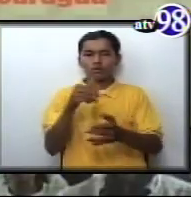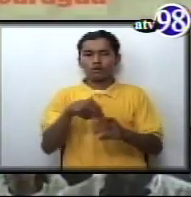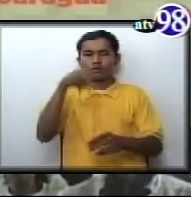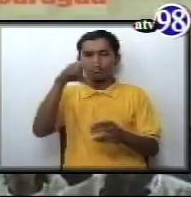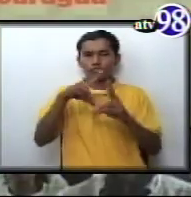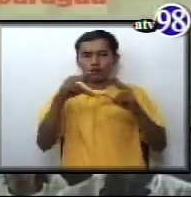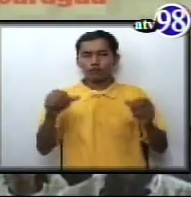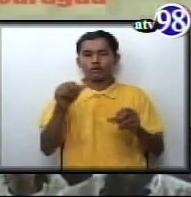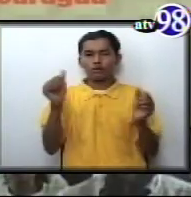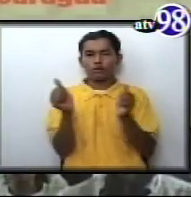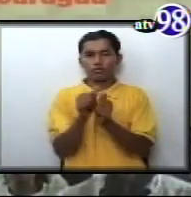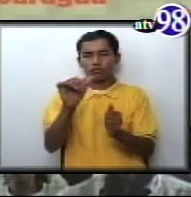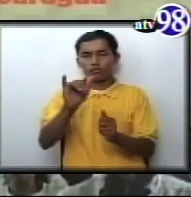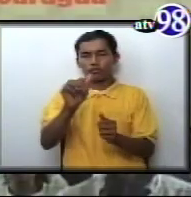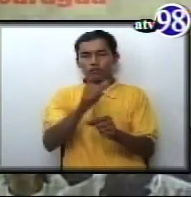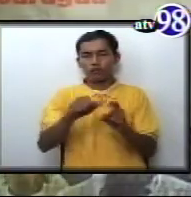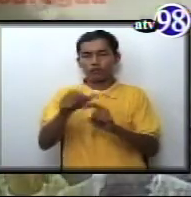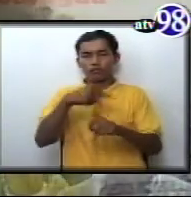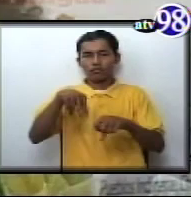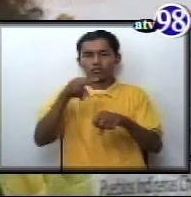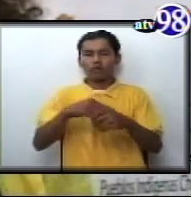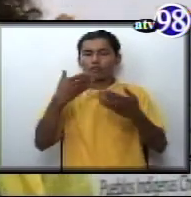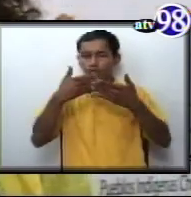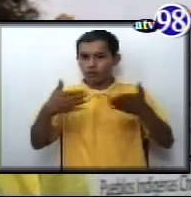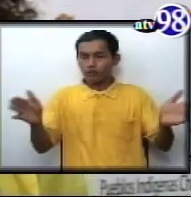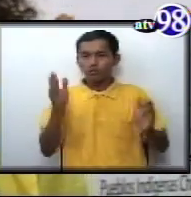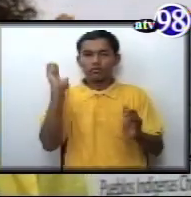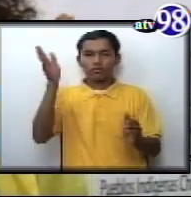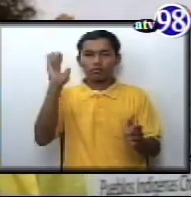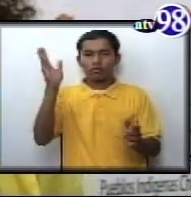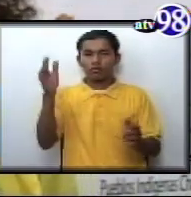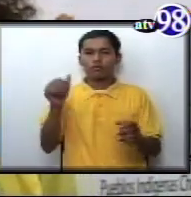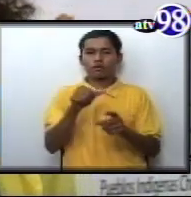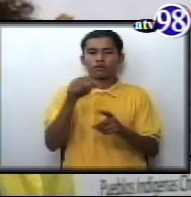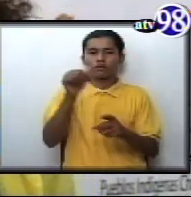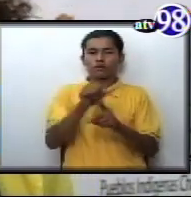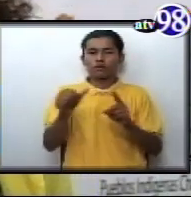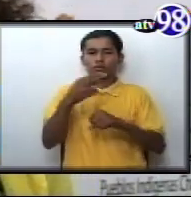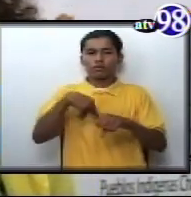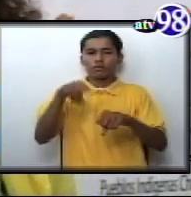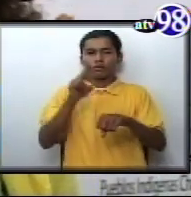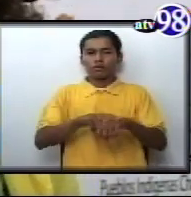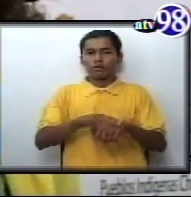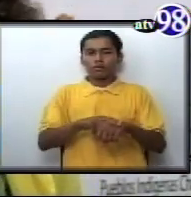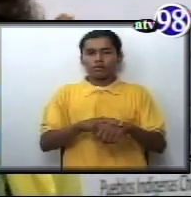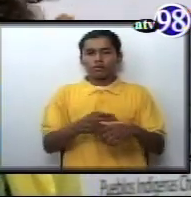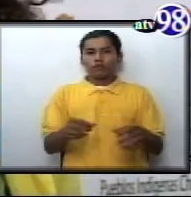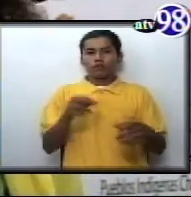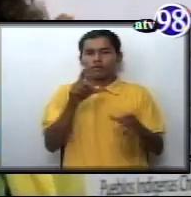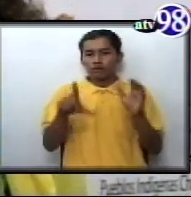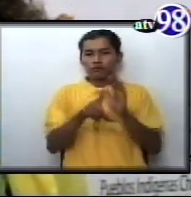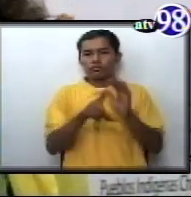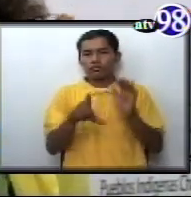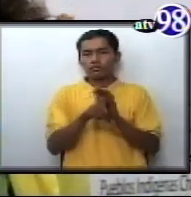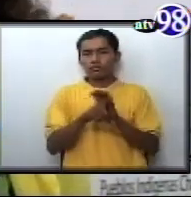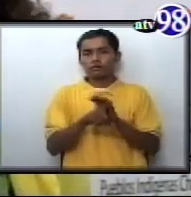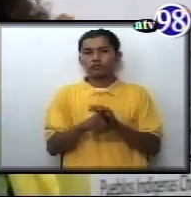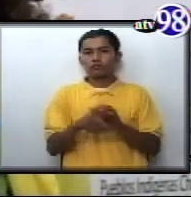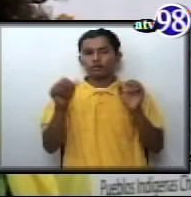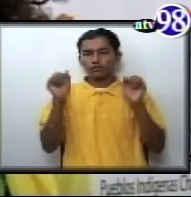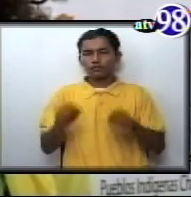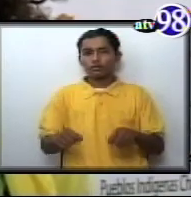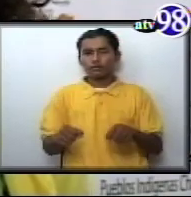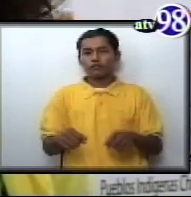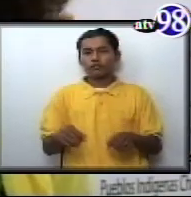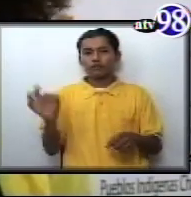la Asamblea Nacional. Hay que abrir una discusión en el Parlamento. Y la ley puede ser